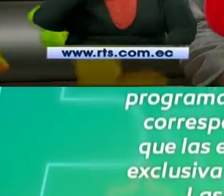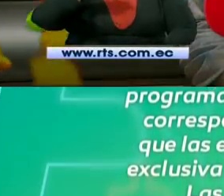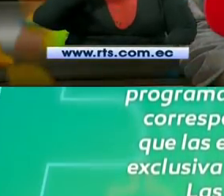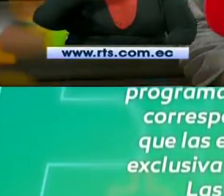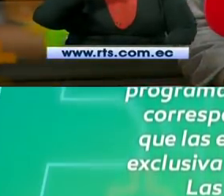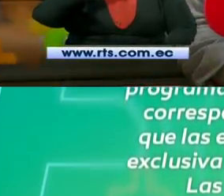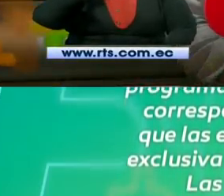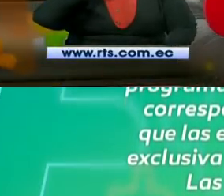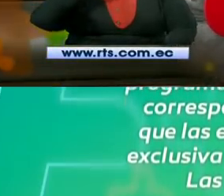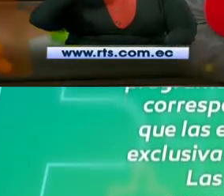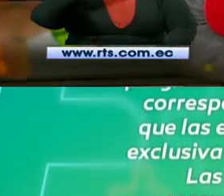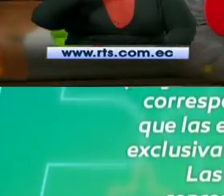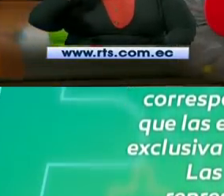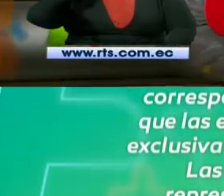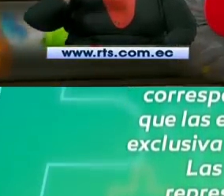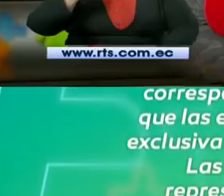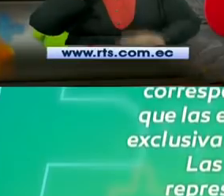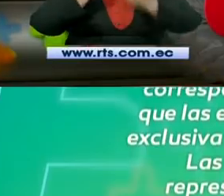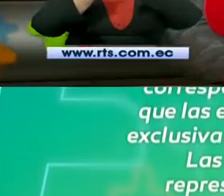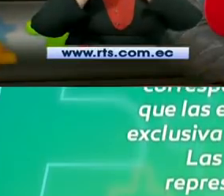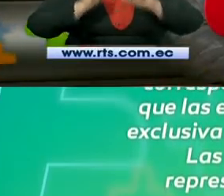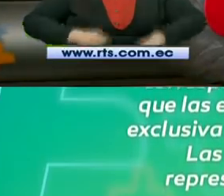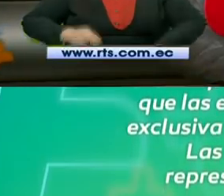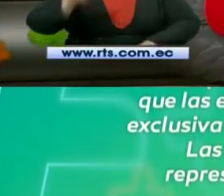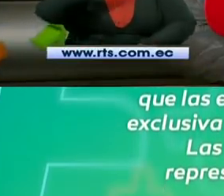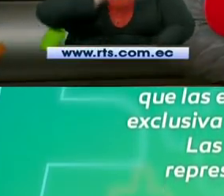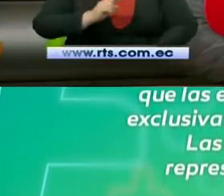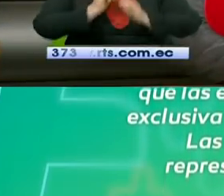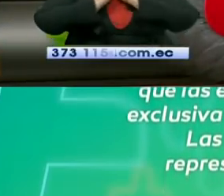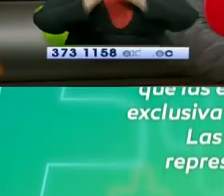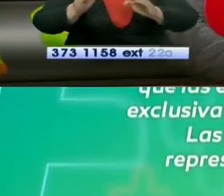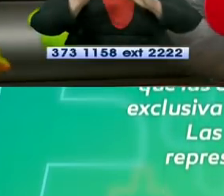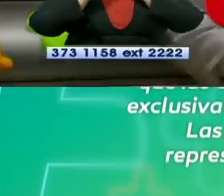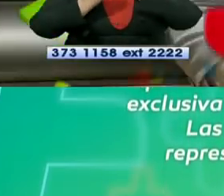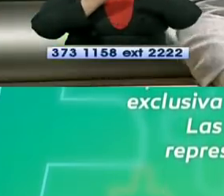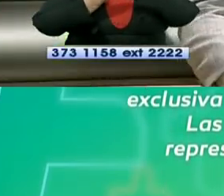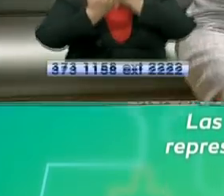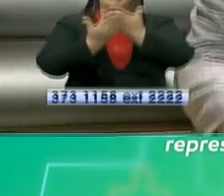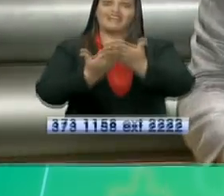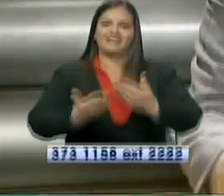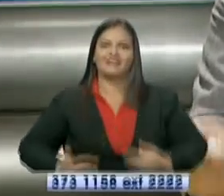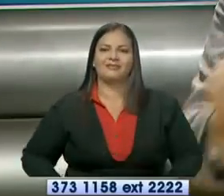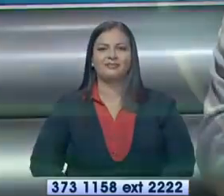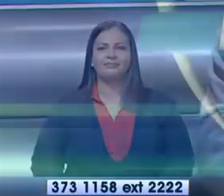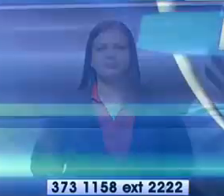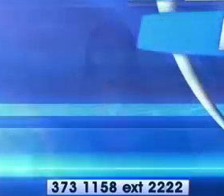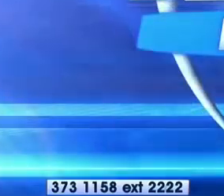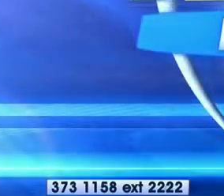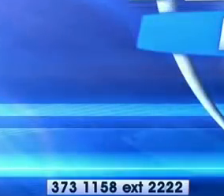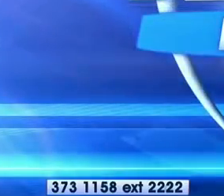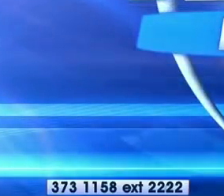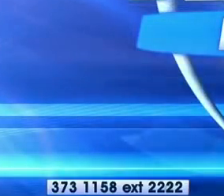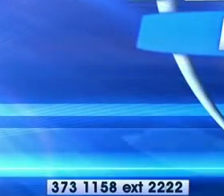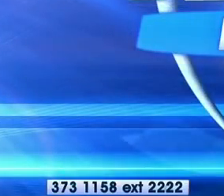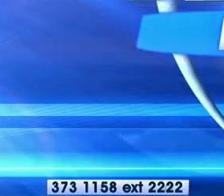www.rts.com.es. RTS, más cerca de ti. Gracias por acompañarnos. Feliz feriado. La noticia